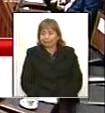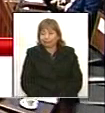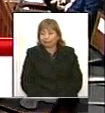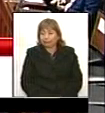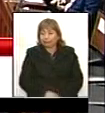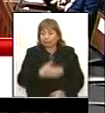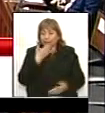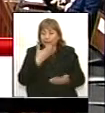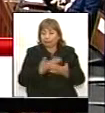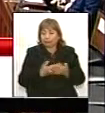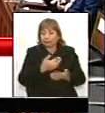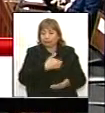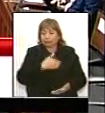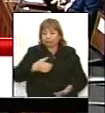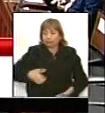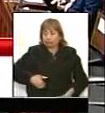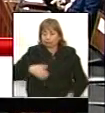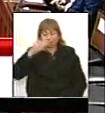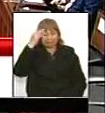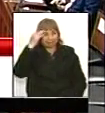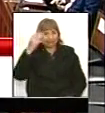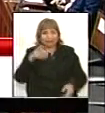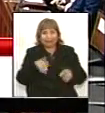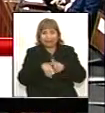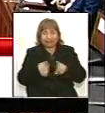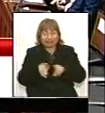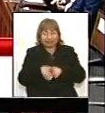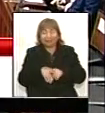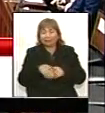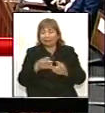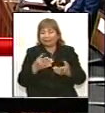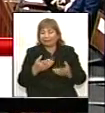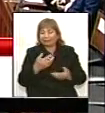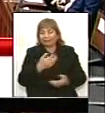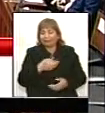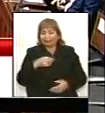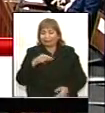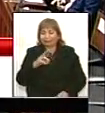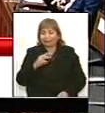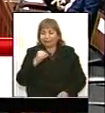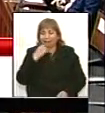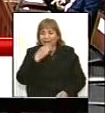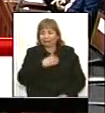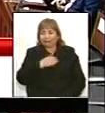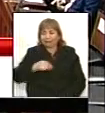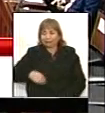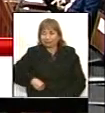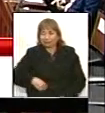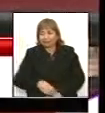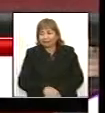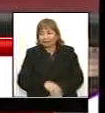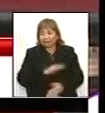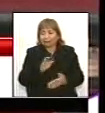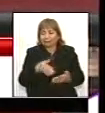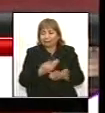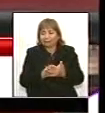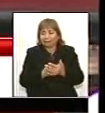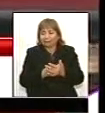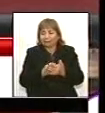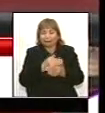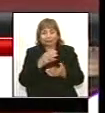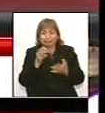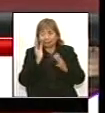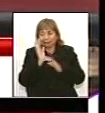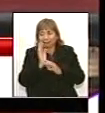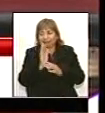Gracias, presidente. Quiero saludar igualmente la presencia del Premier y los ministros y a toda la representación